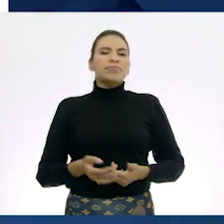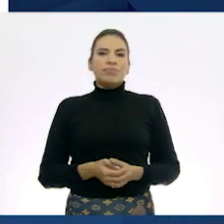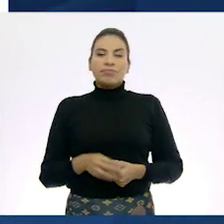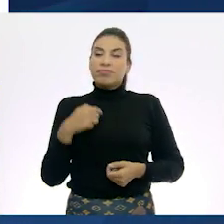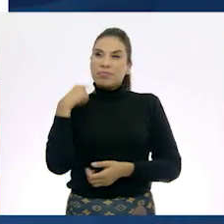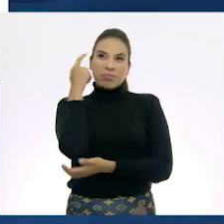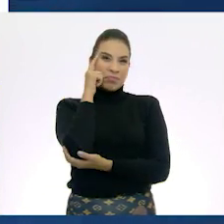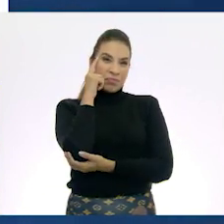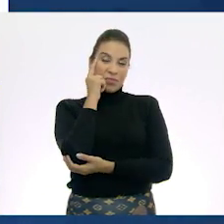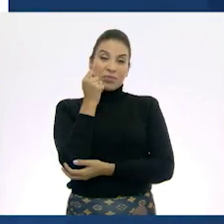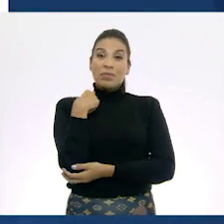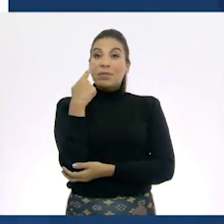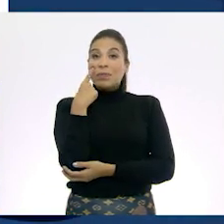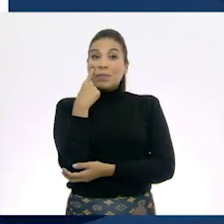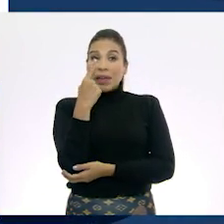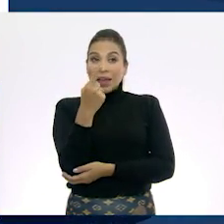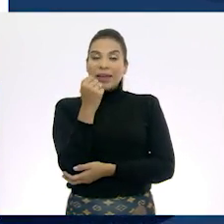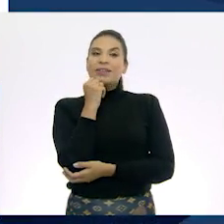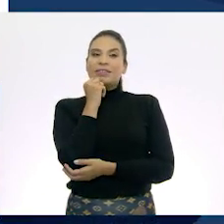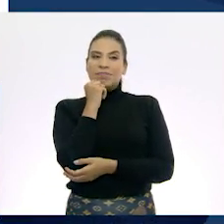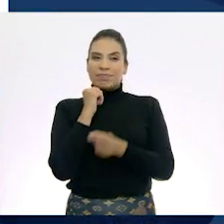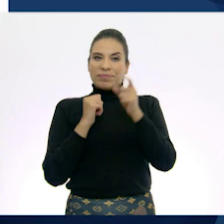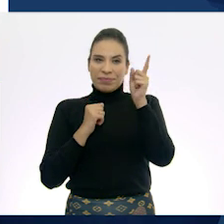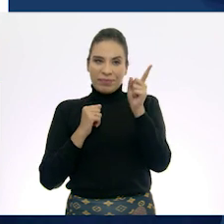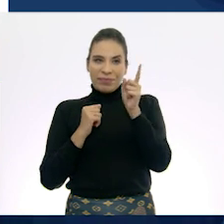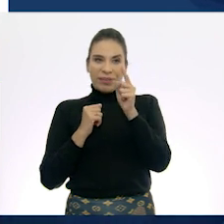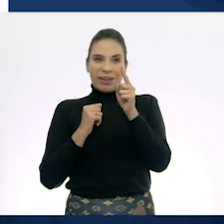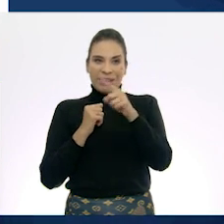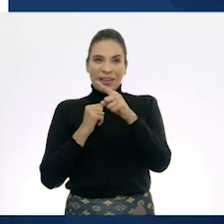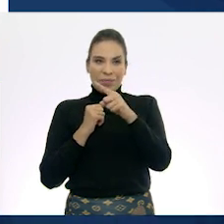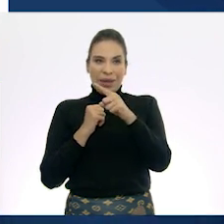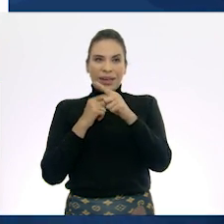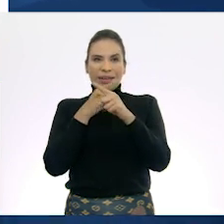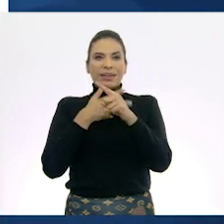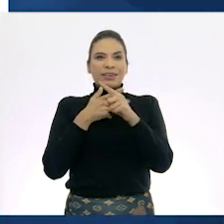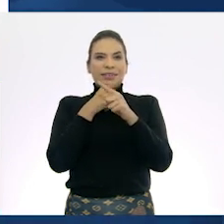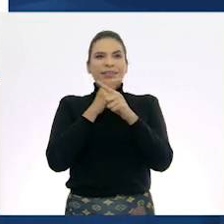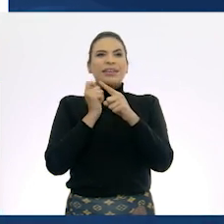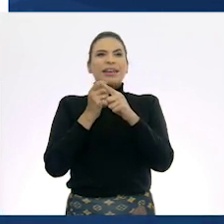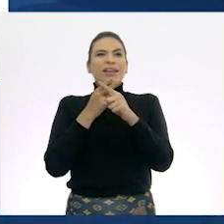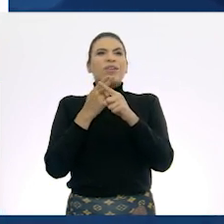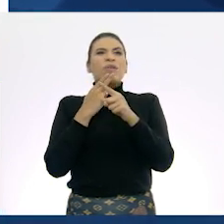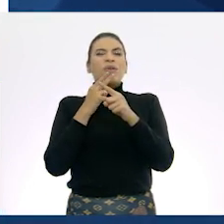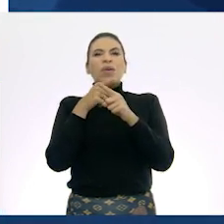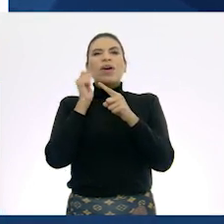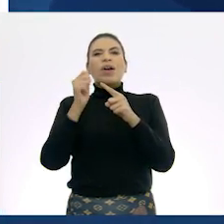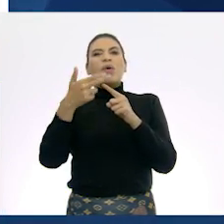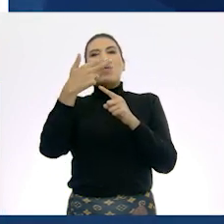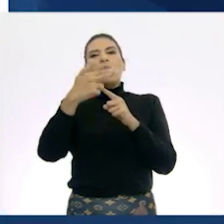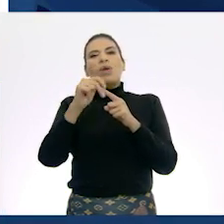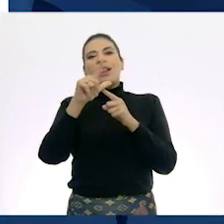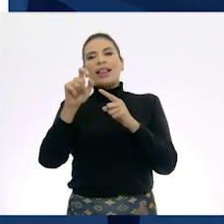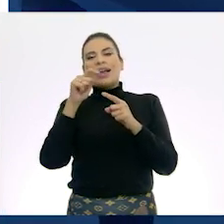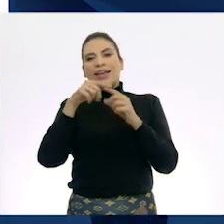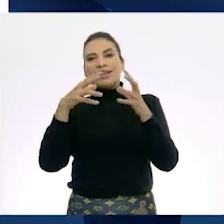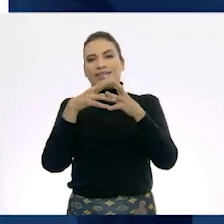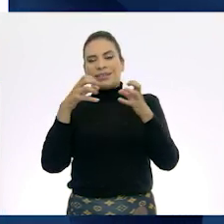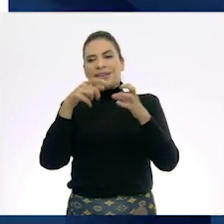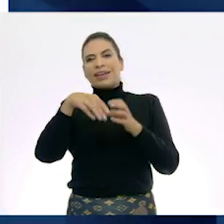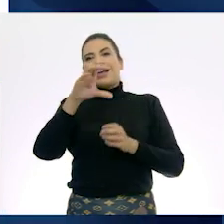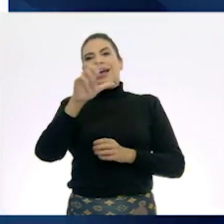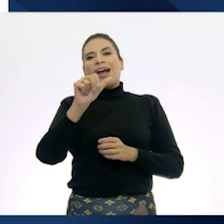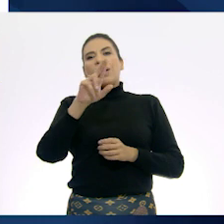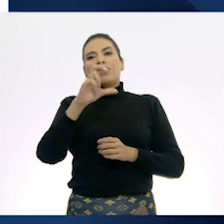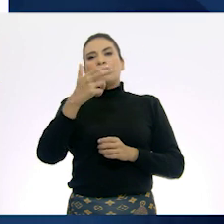Me imagino, por lo que estoy viendo en la imagen, que esos son unos árboles de hule. El caucho, muy bien. El caucho va a ser